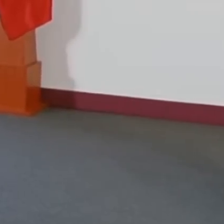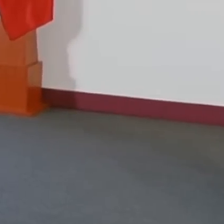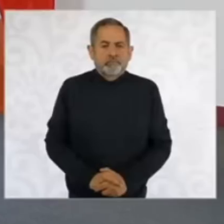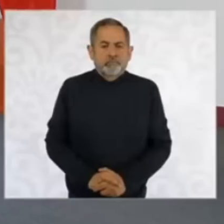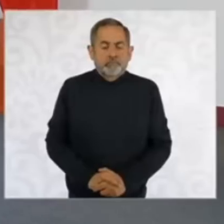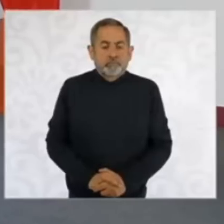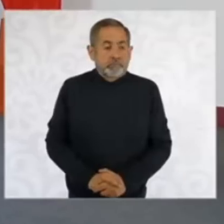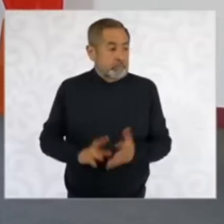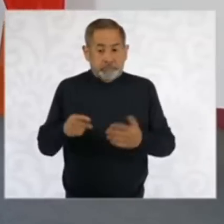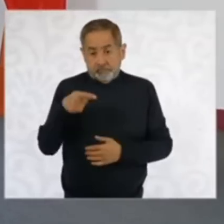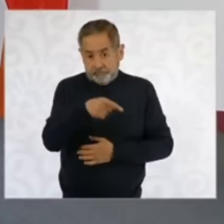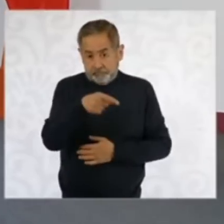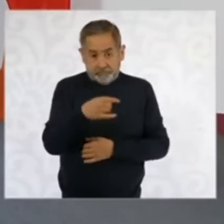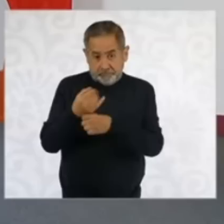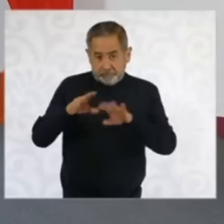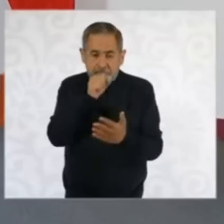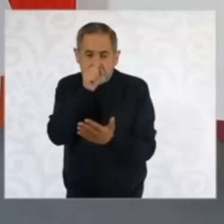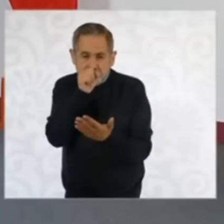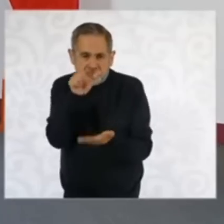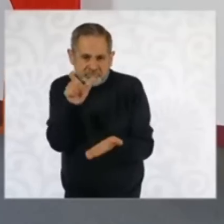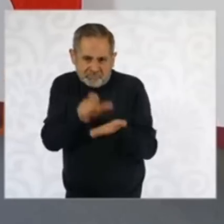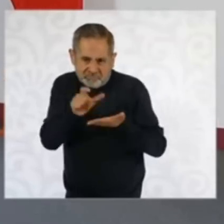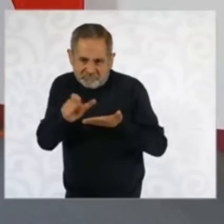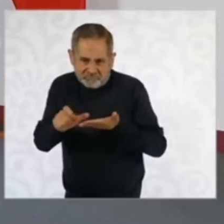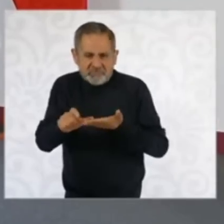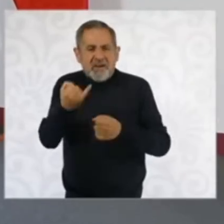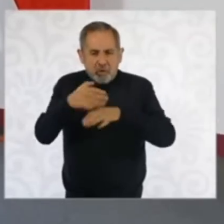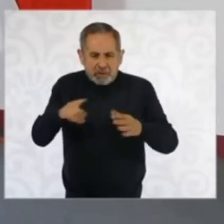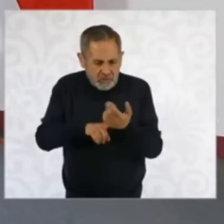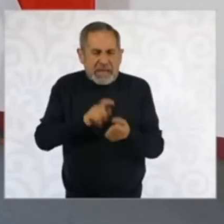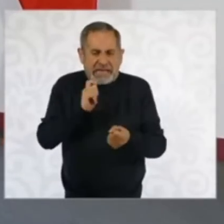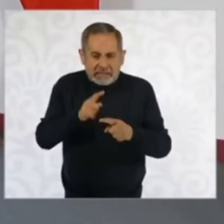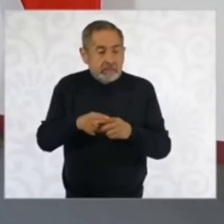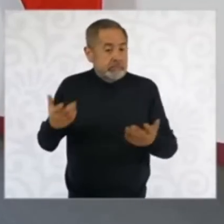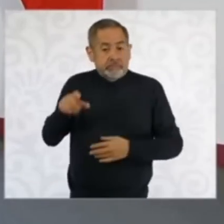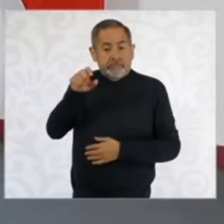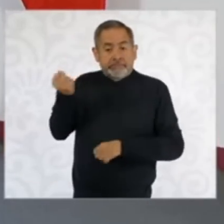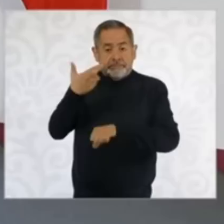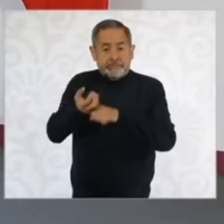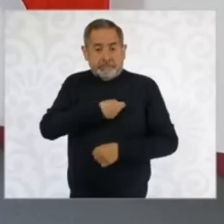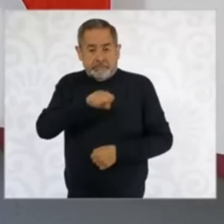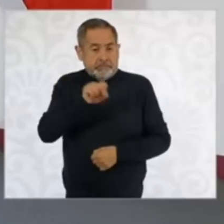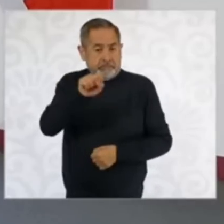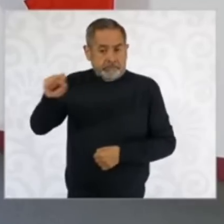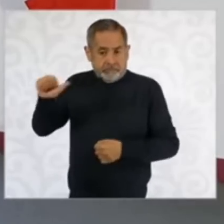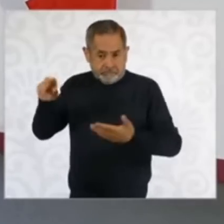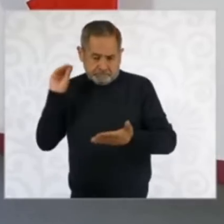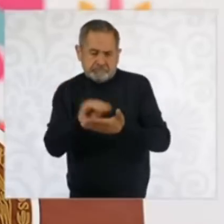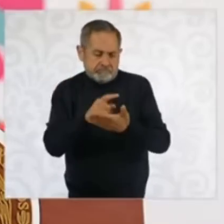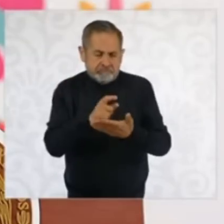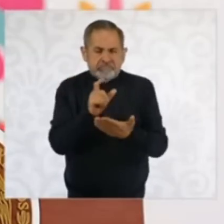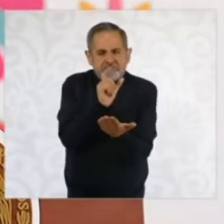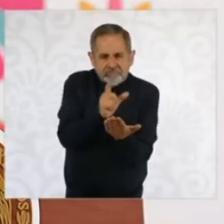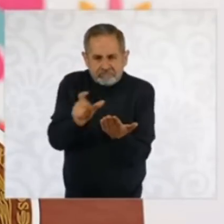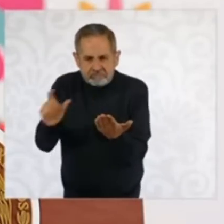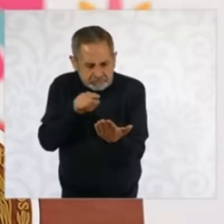Y en este caso, pues es información que establece la Secretaría de Salud del contenido de